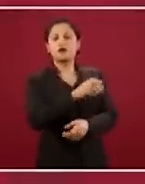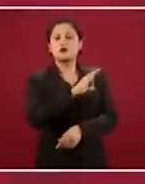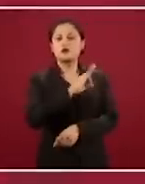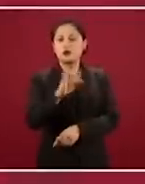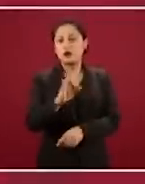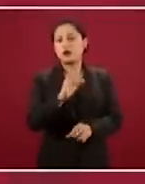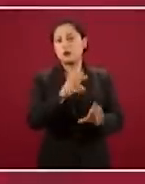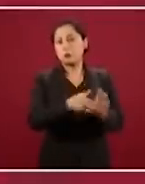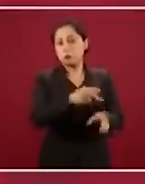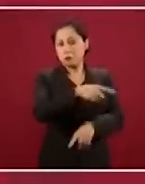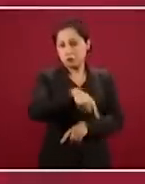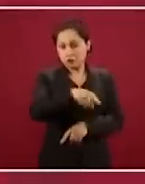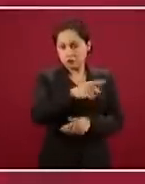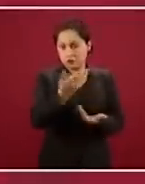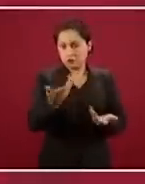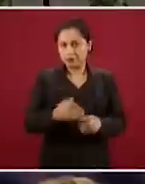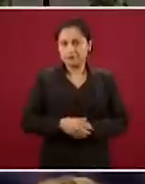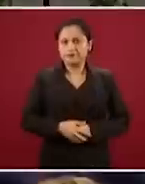Vamos a